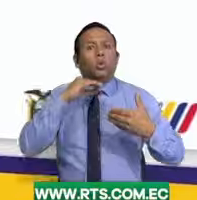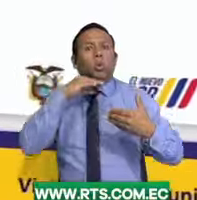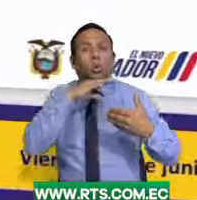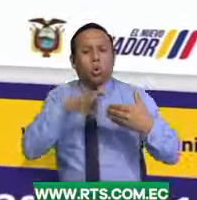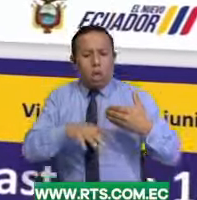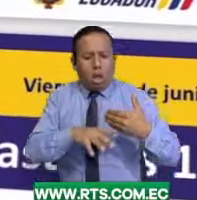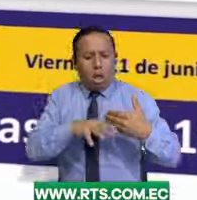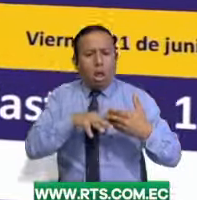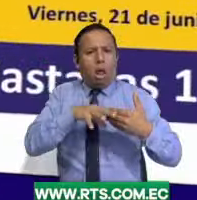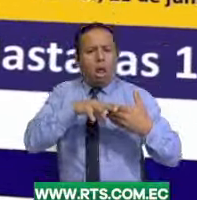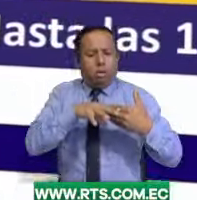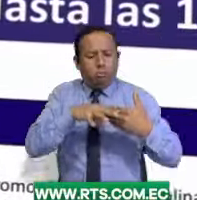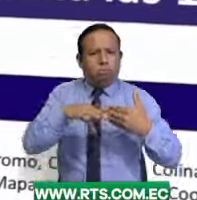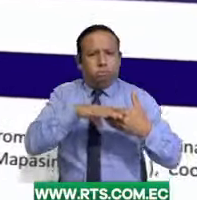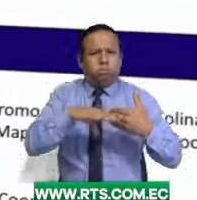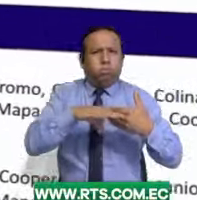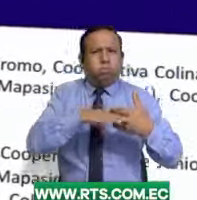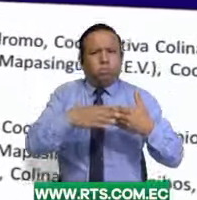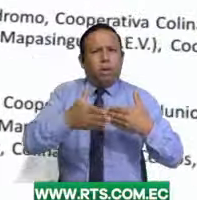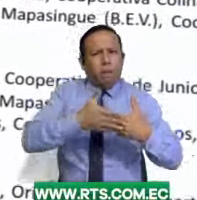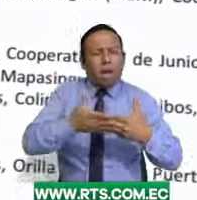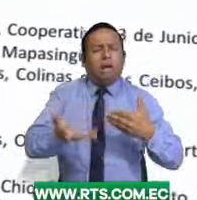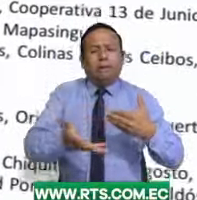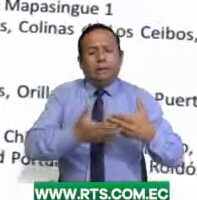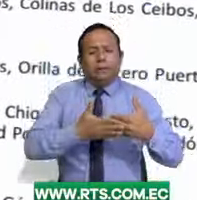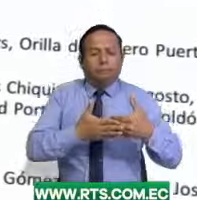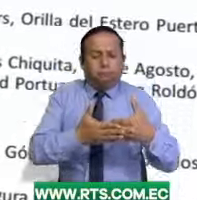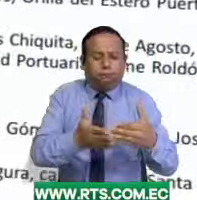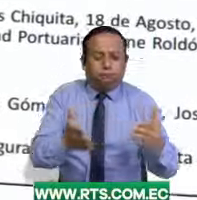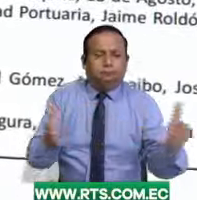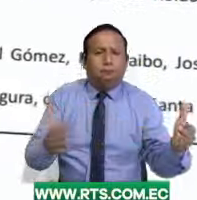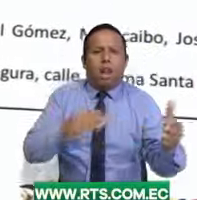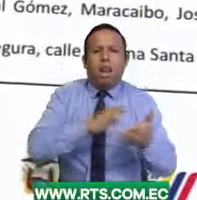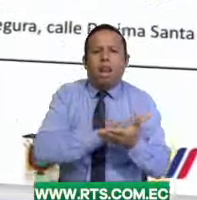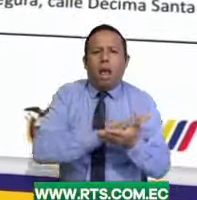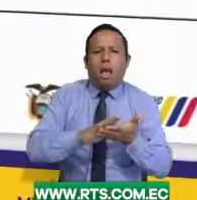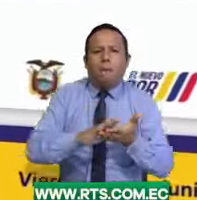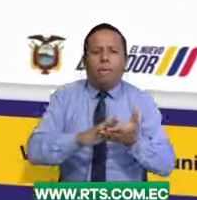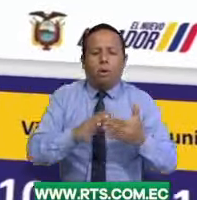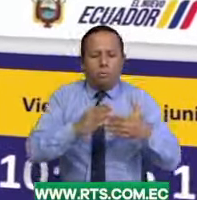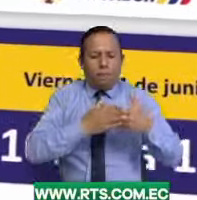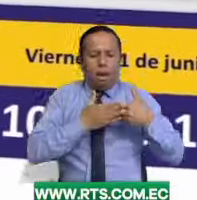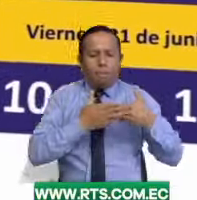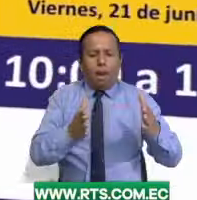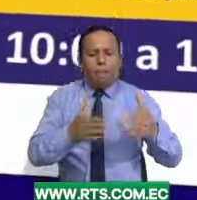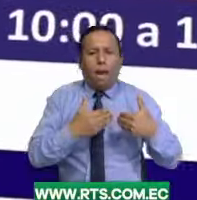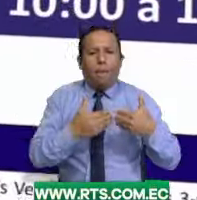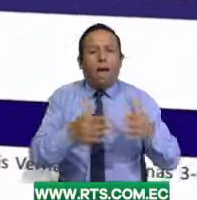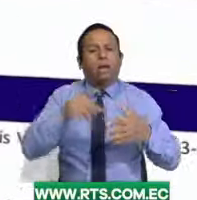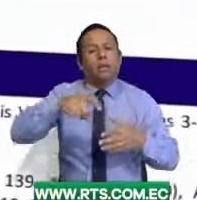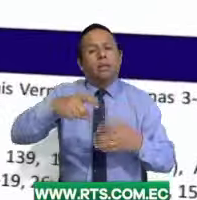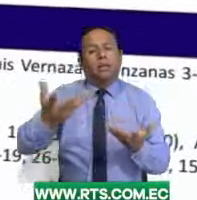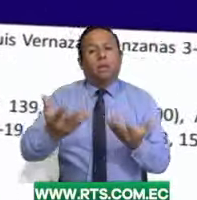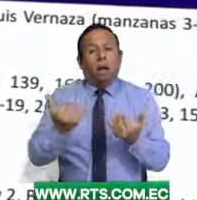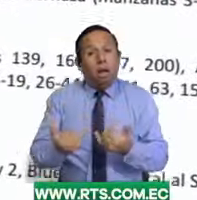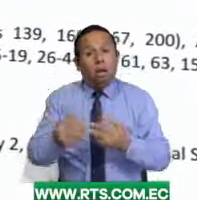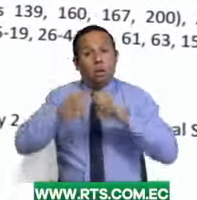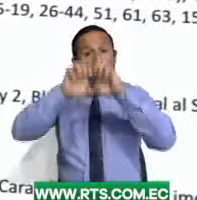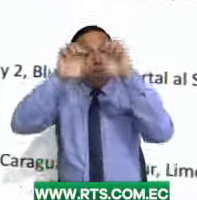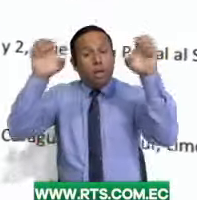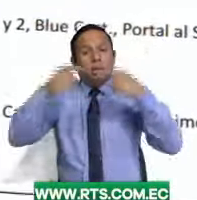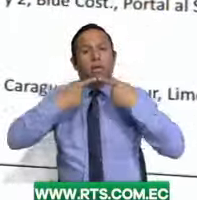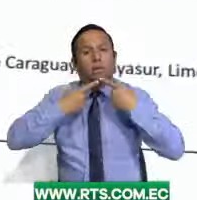Mientras que la Corporación Nacional de Electricidad detalló los horarios y sectores en los que se producirían